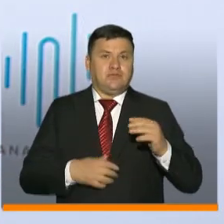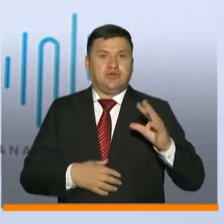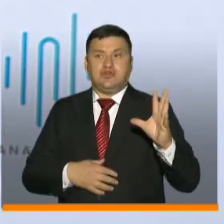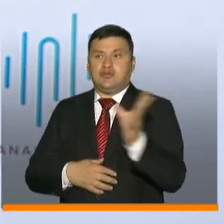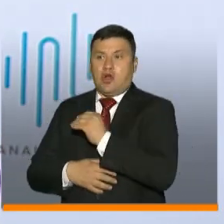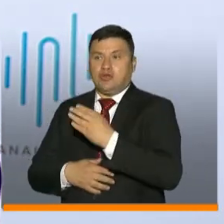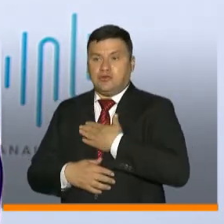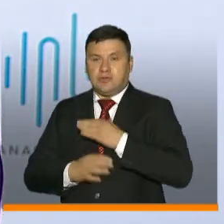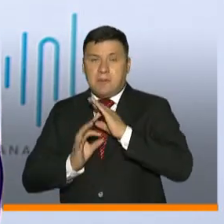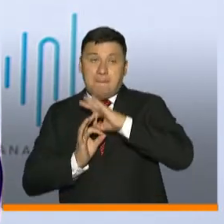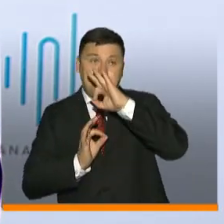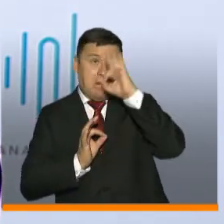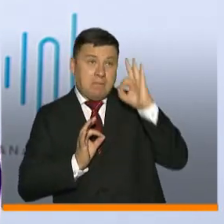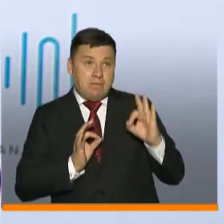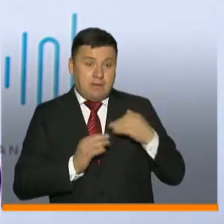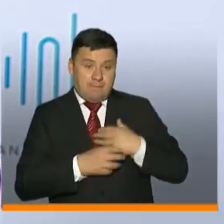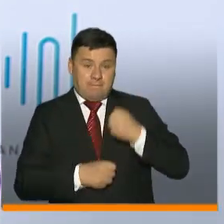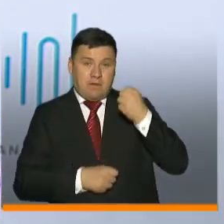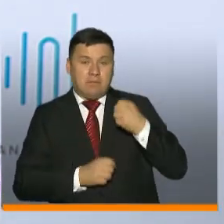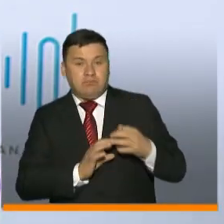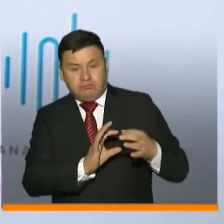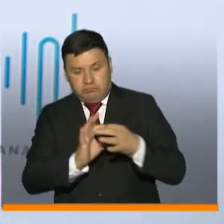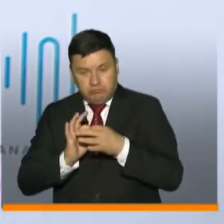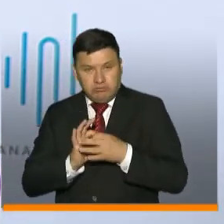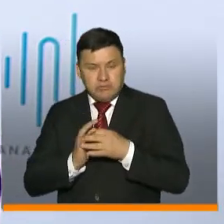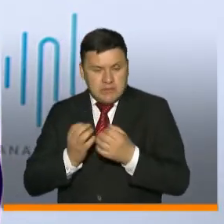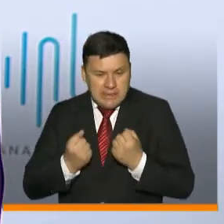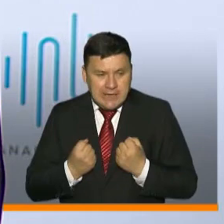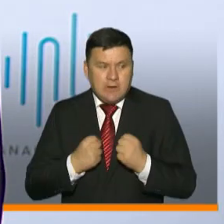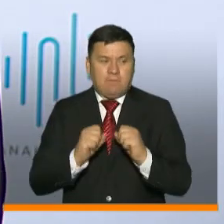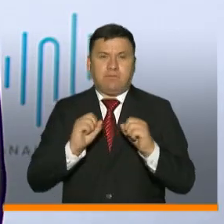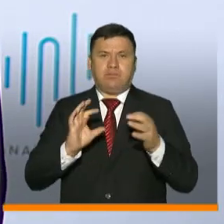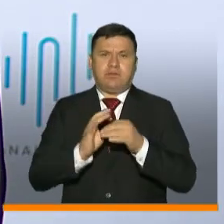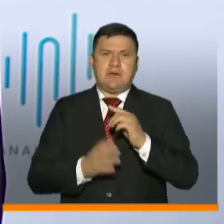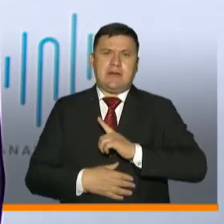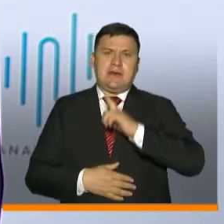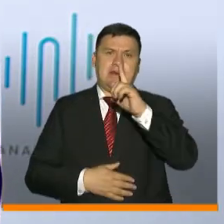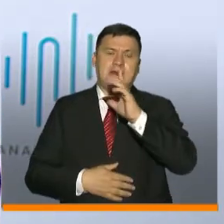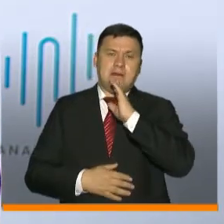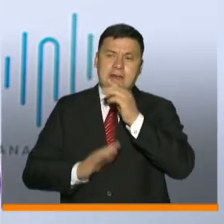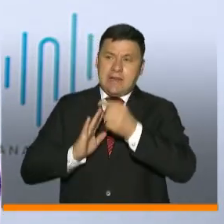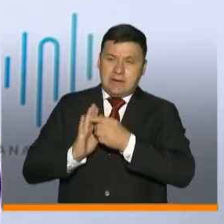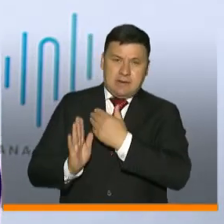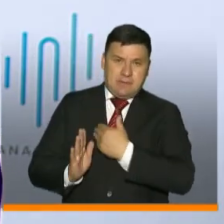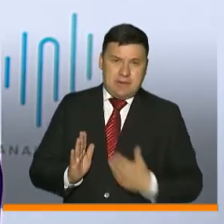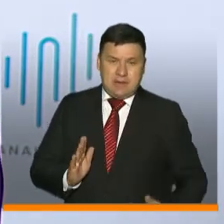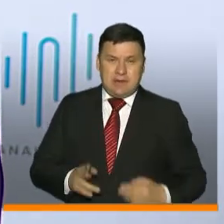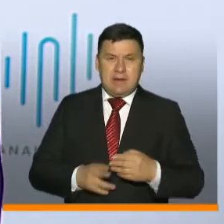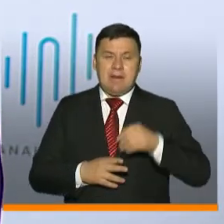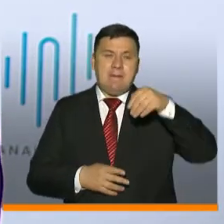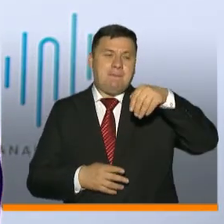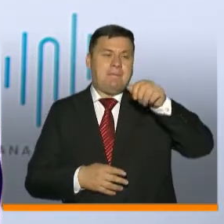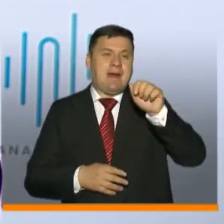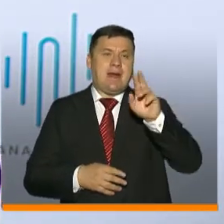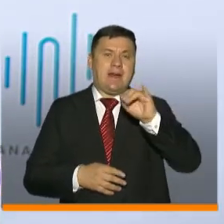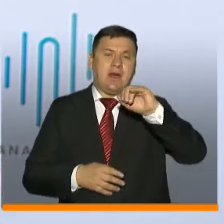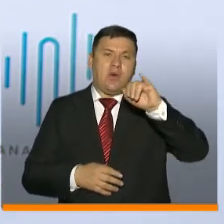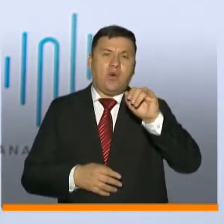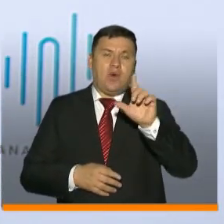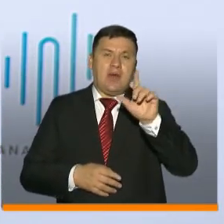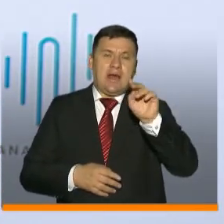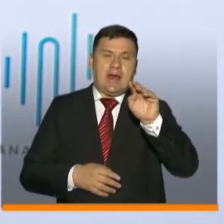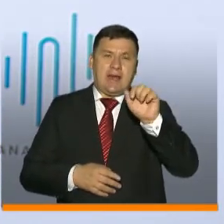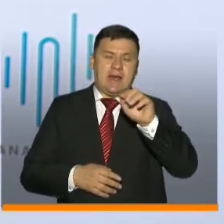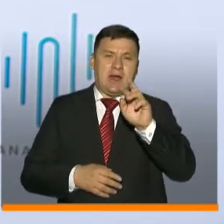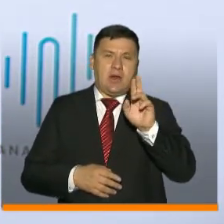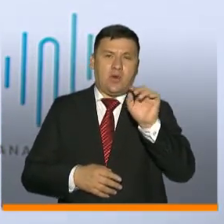Somos Región, unidos a ese esfuerzo liderado por nuestra primera dama de la Nación, María Juliana Ruiz,